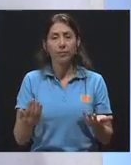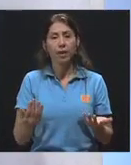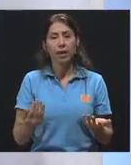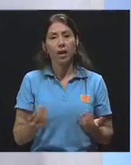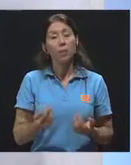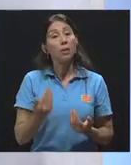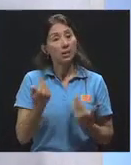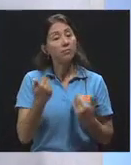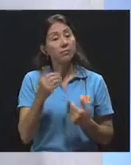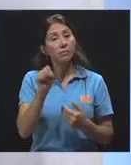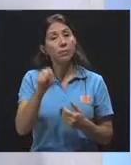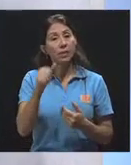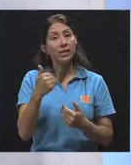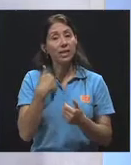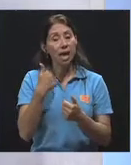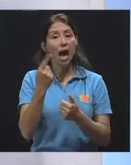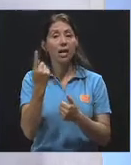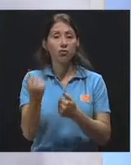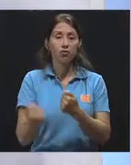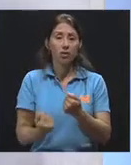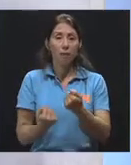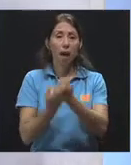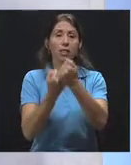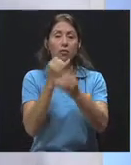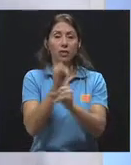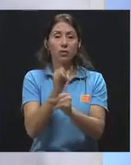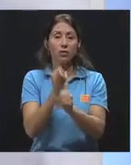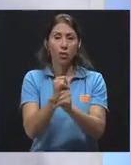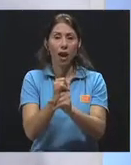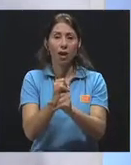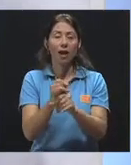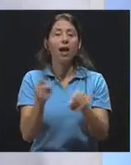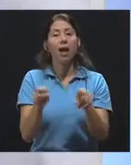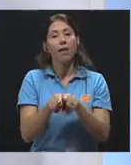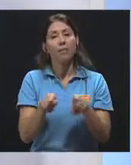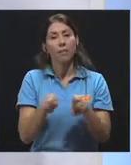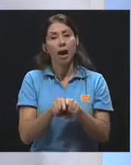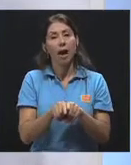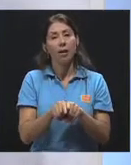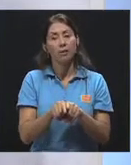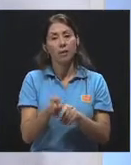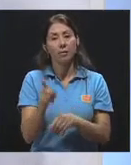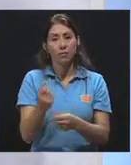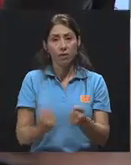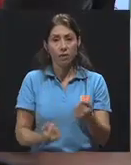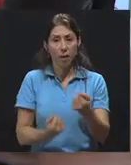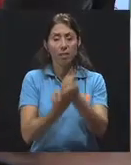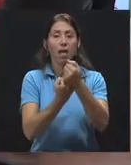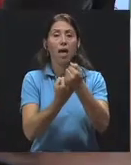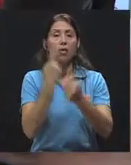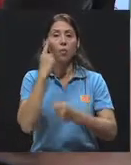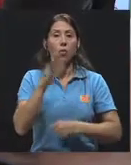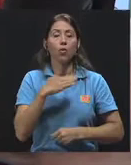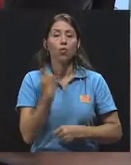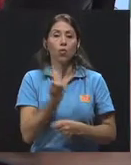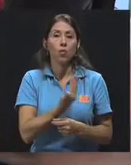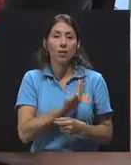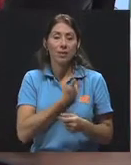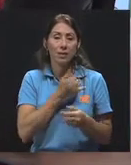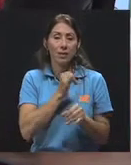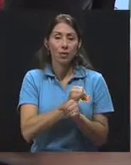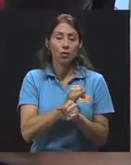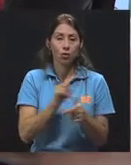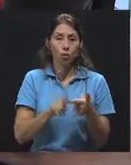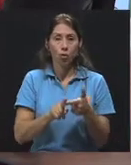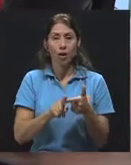eso un respaldo institucional, respaldado además de por nuestra institución, por Estudio C